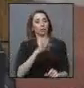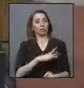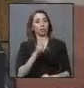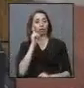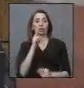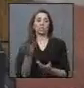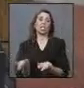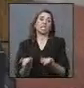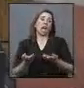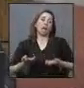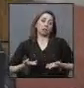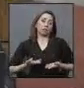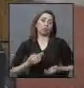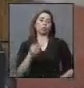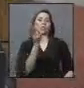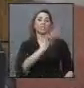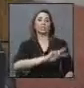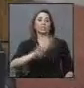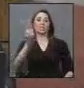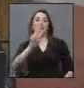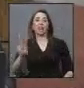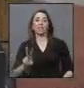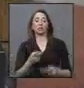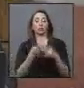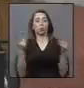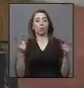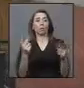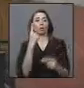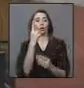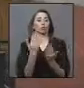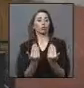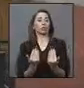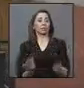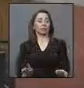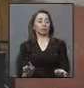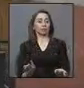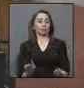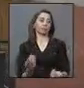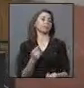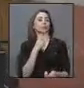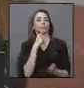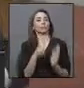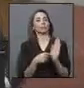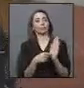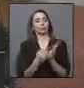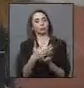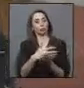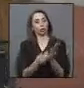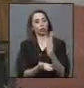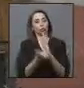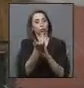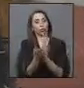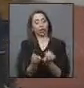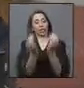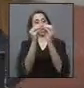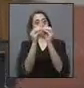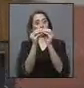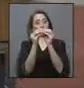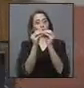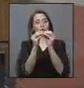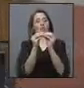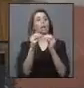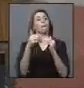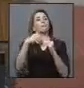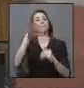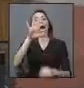sin atención en los servicios públicos de primera necesidad. Por eso insisto, un reajuste que a lo menos sobre